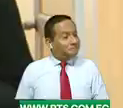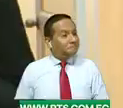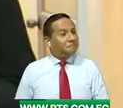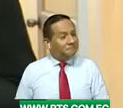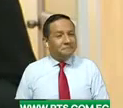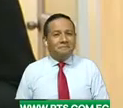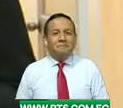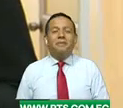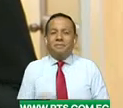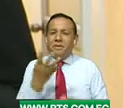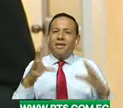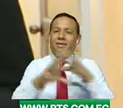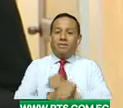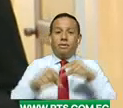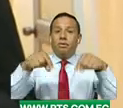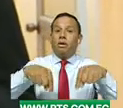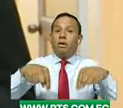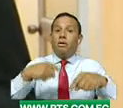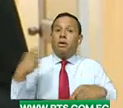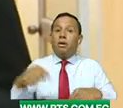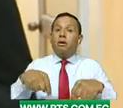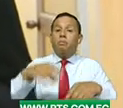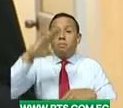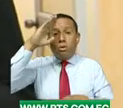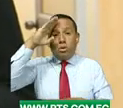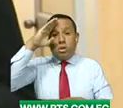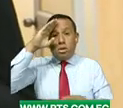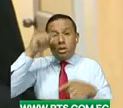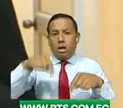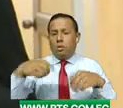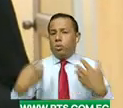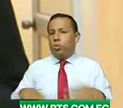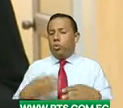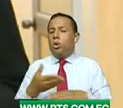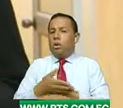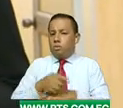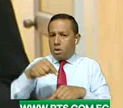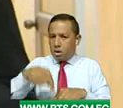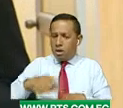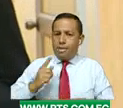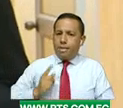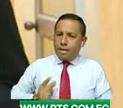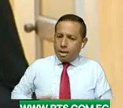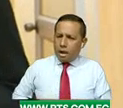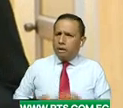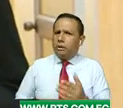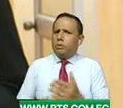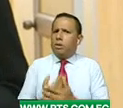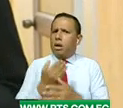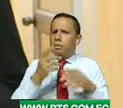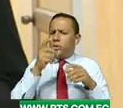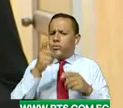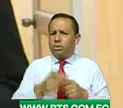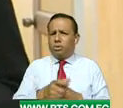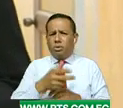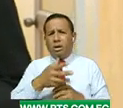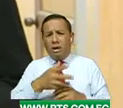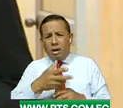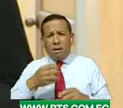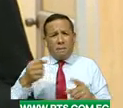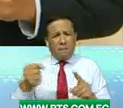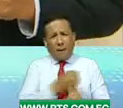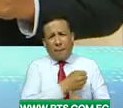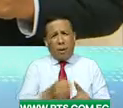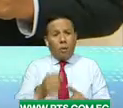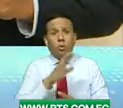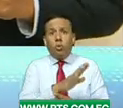encontramos en la unidad de flagrancia del cuartel Modelo y en pocos minutos les tendremos detalles de un nuevo hecho delictivo. Un ciudadano que lo agredieron y le robaron su